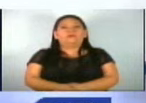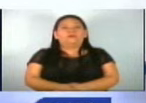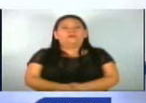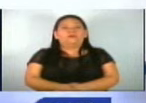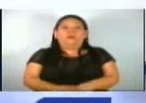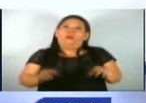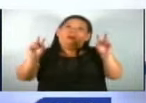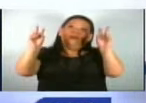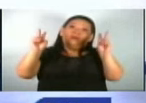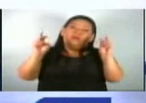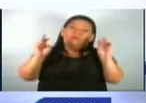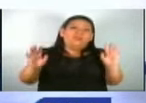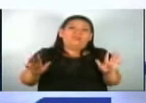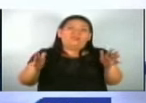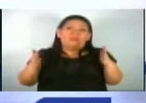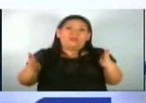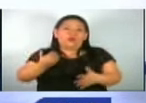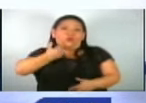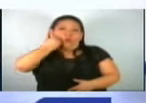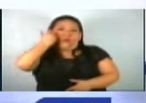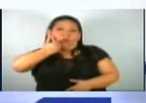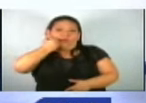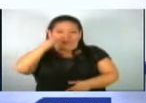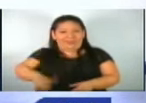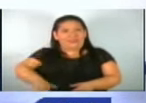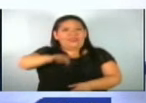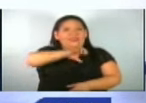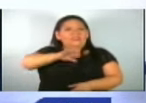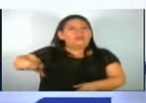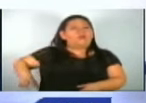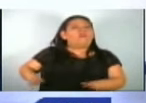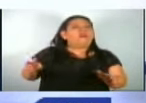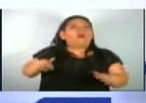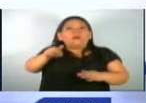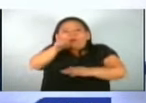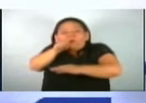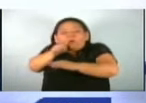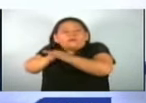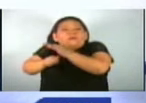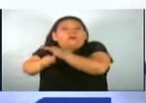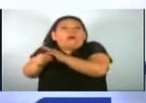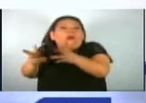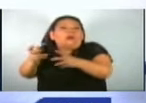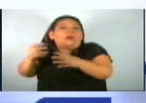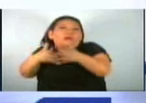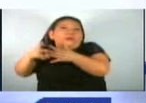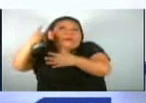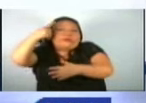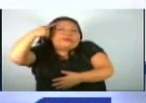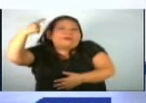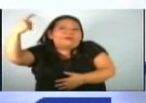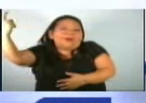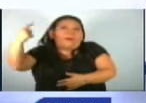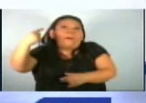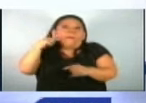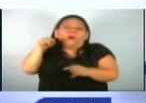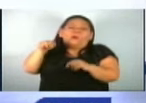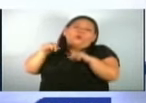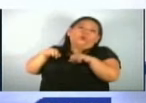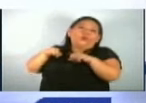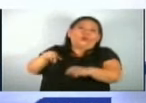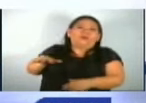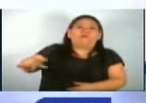Ahora hablemos del caso de un joven salvadoreño que iba tras el llamado sueño americano, pero falleció en el desierto.